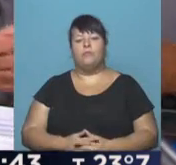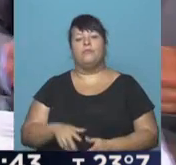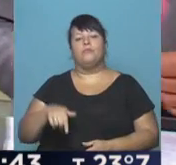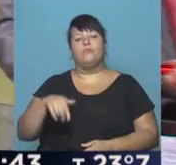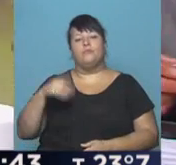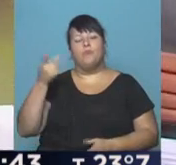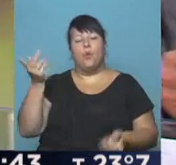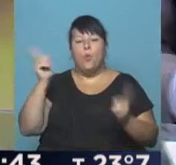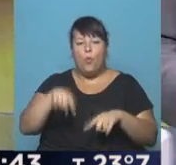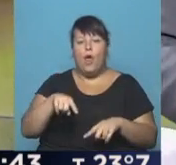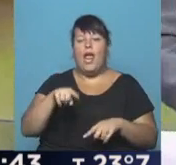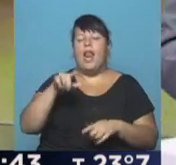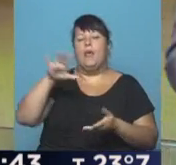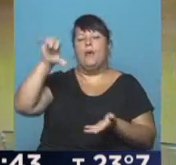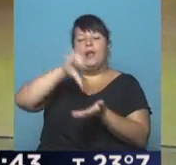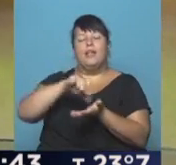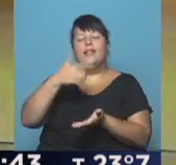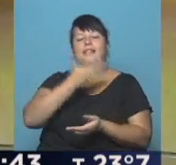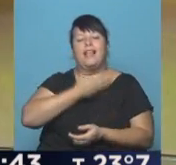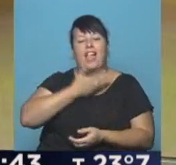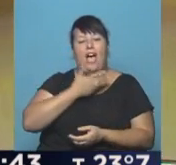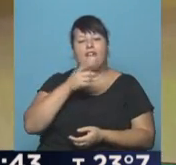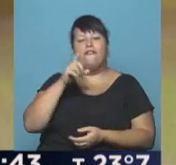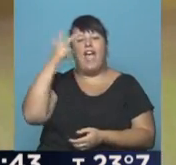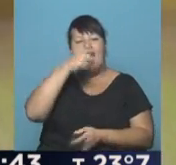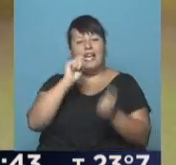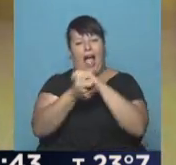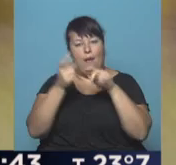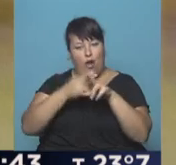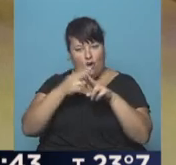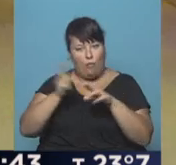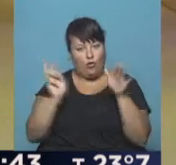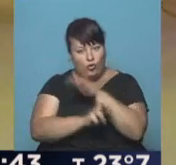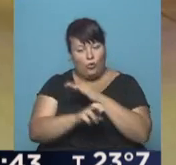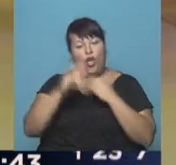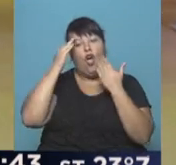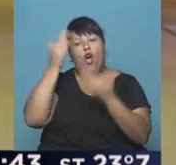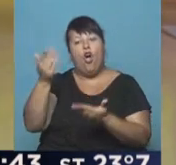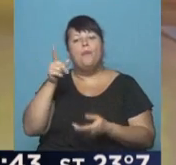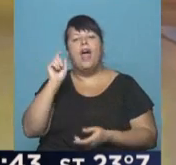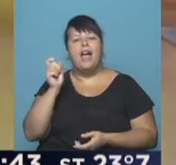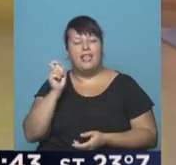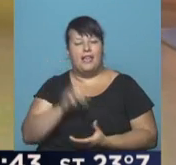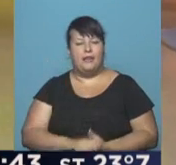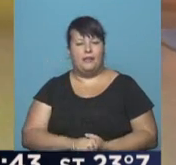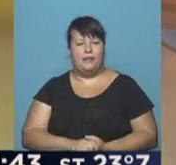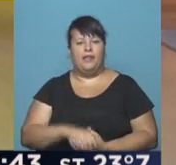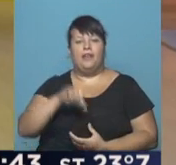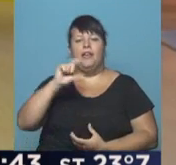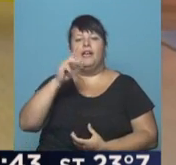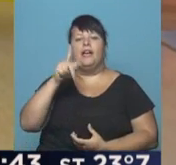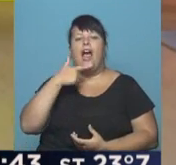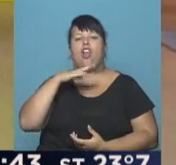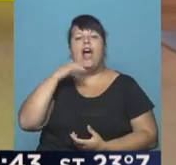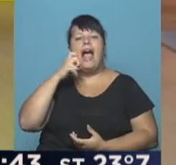Fue rebautizada la estación Santa Fe de la línea H de Subtes en homenaje a Carlos